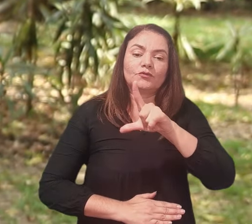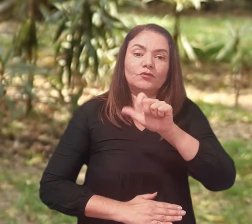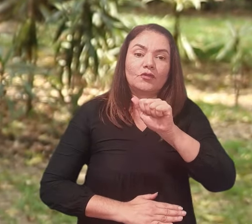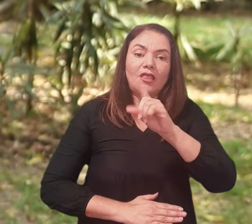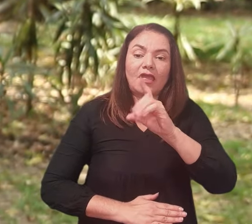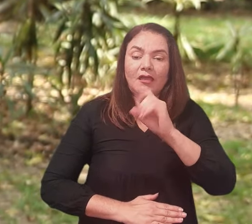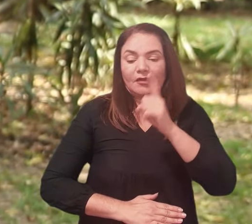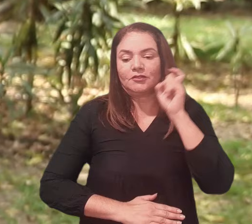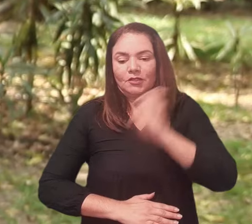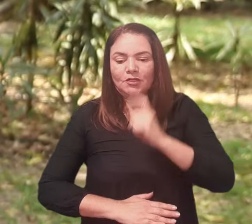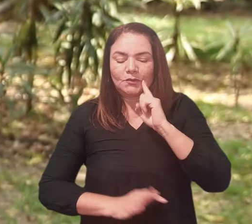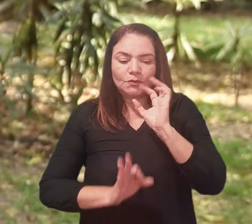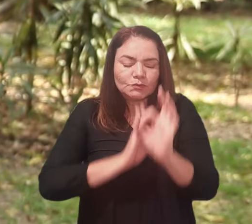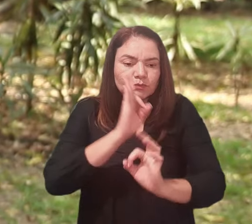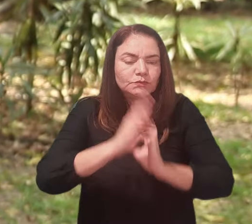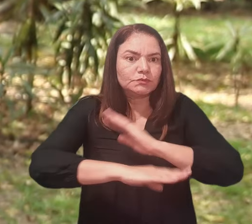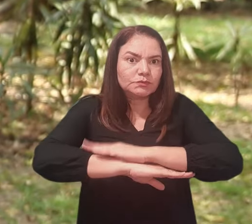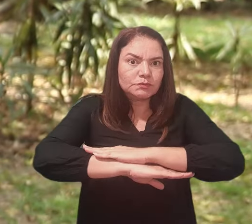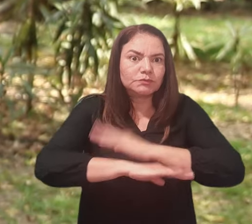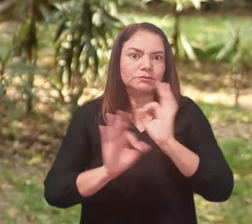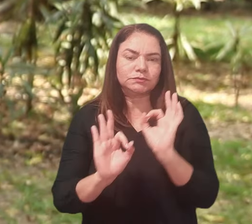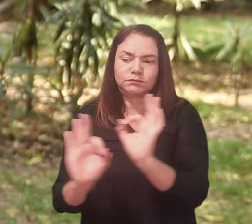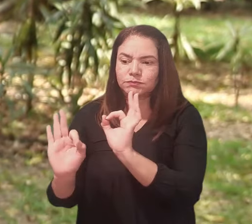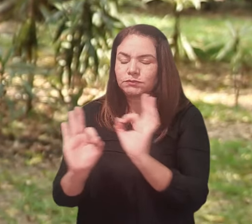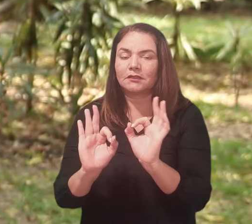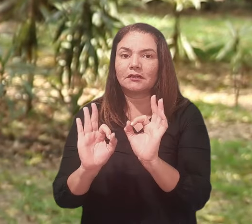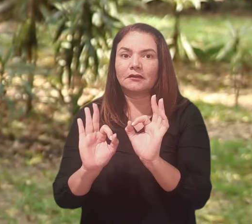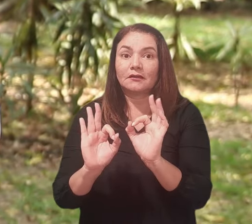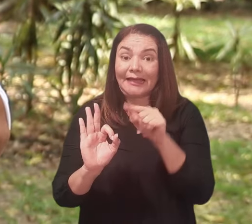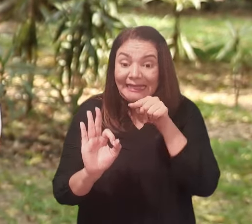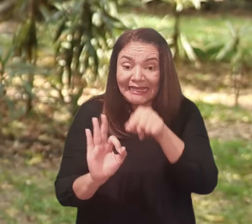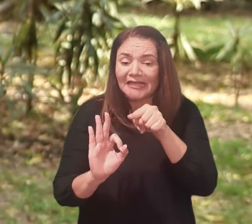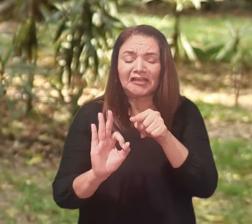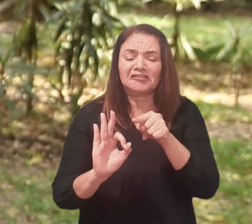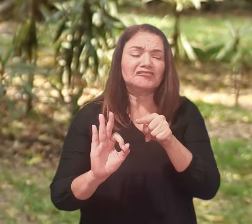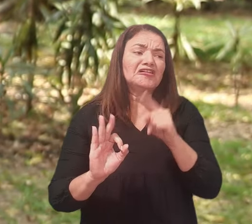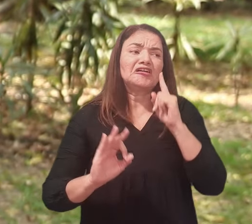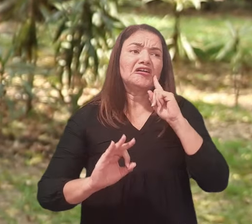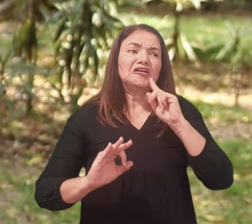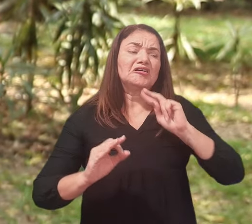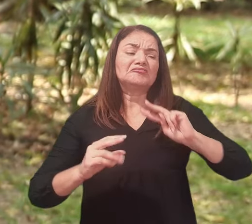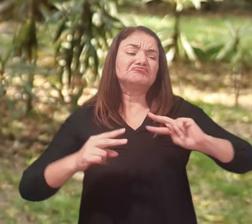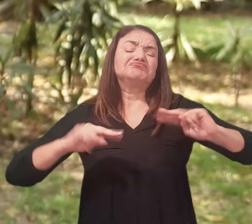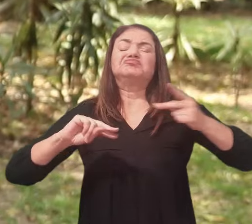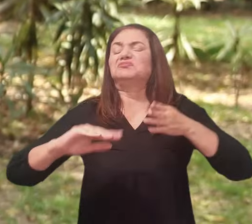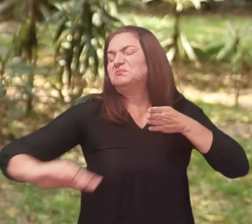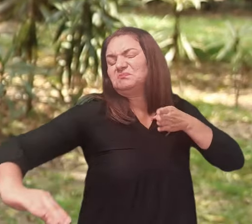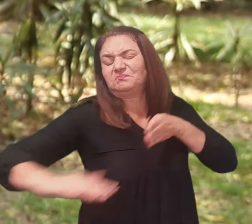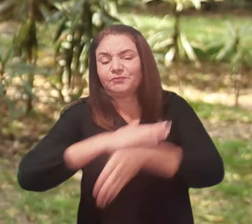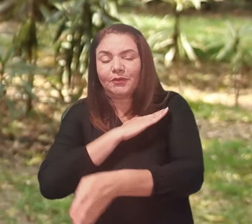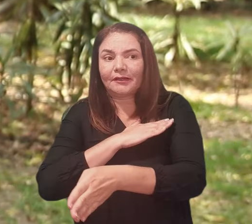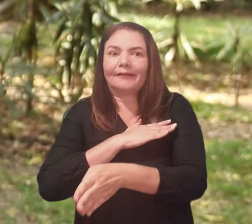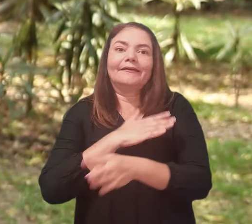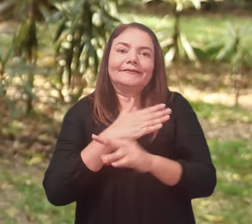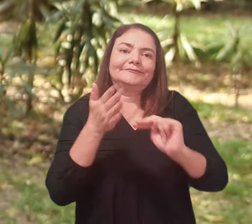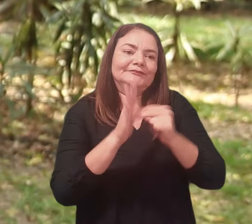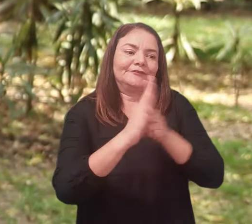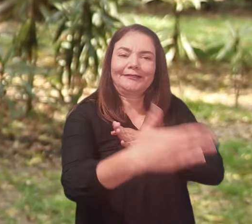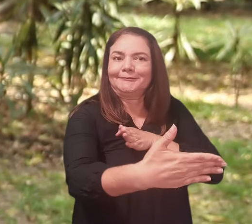diplomáticas Entonces el solo hecho de haber irrumpido en la embajada de esta manera es una frenta total al derecho internacional público a la convención de biena